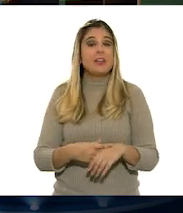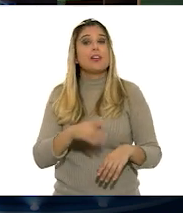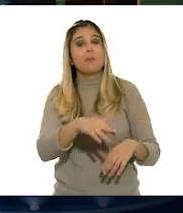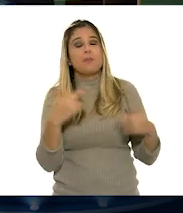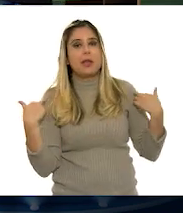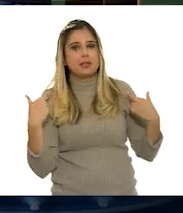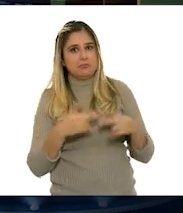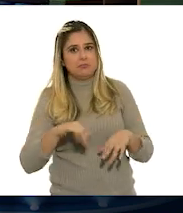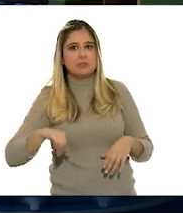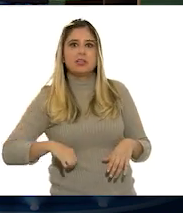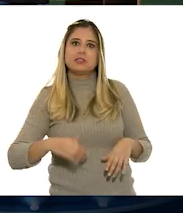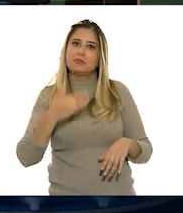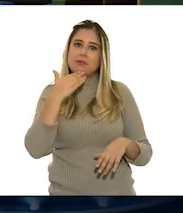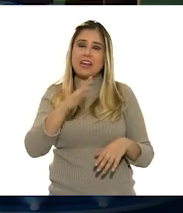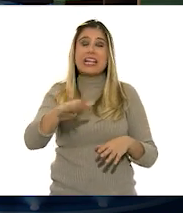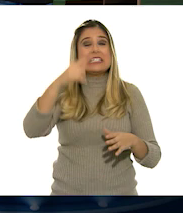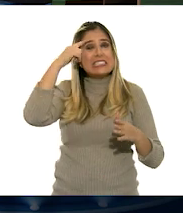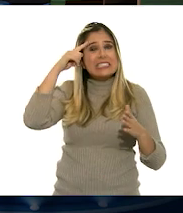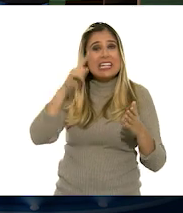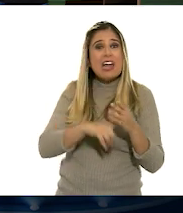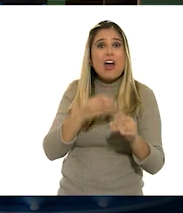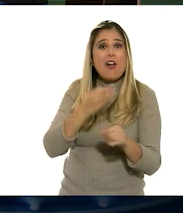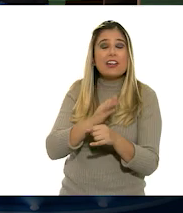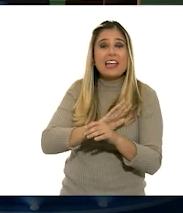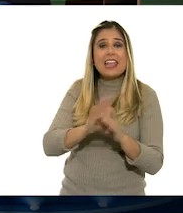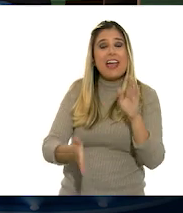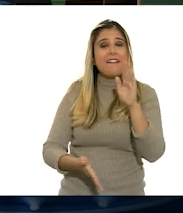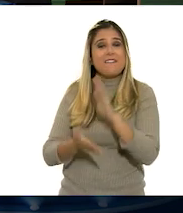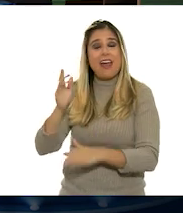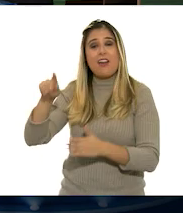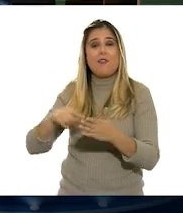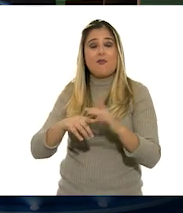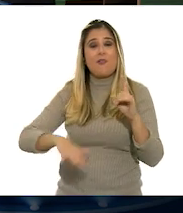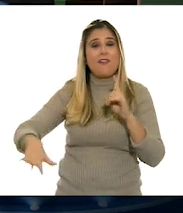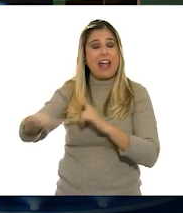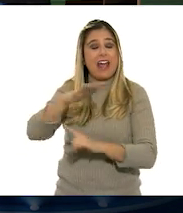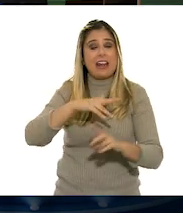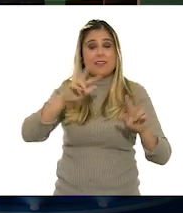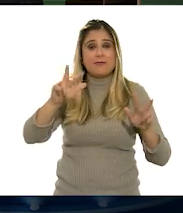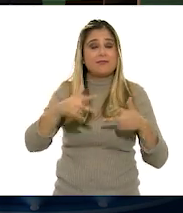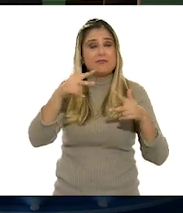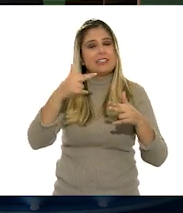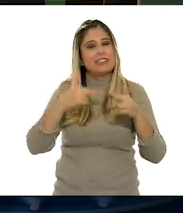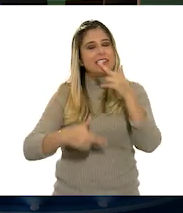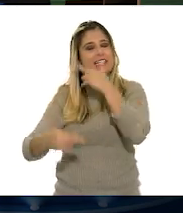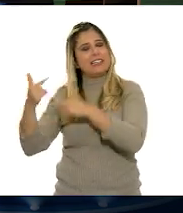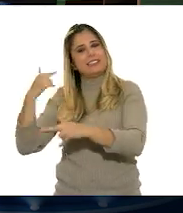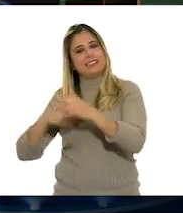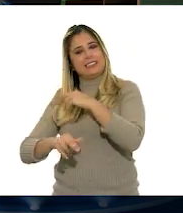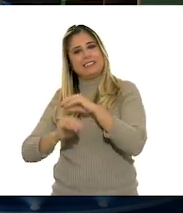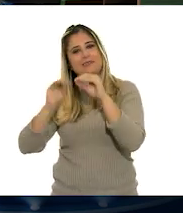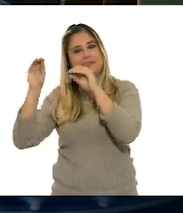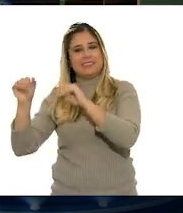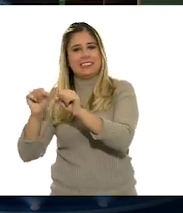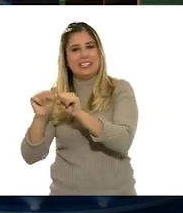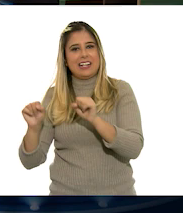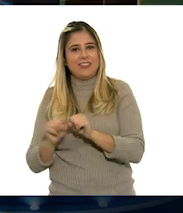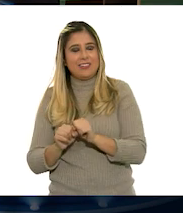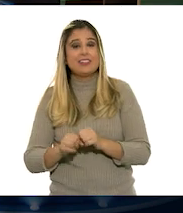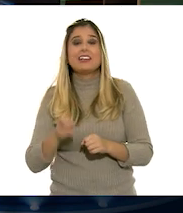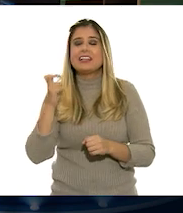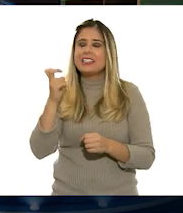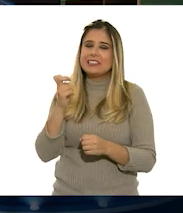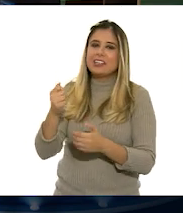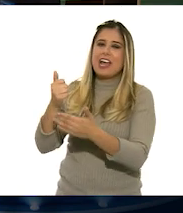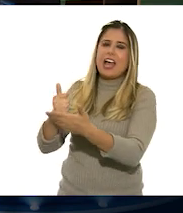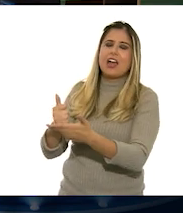interesante. Oiga, pero creo que ya es momento de retirarnos de este espacio virtual y regresar a nuestra aula. Así es.